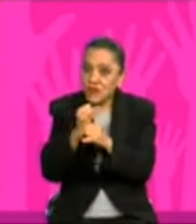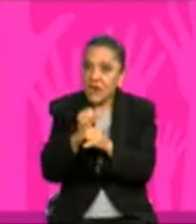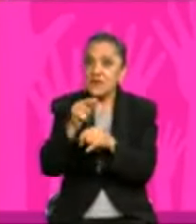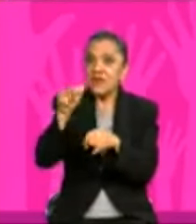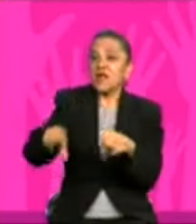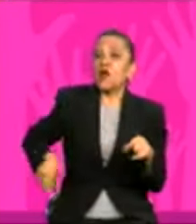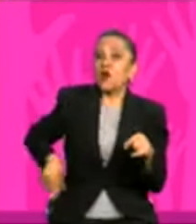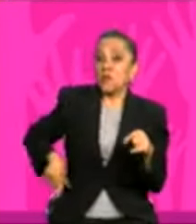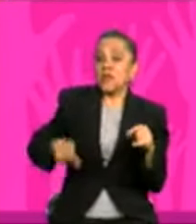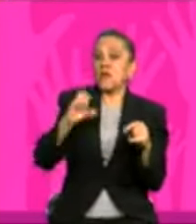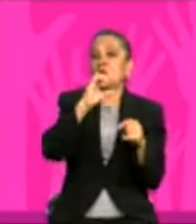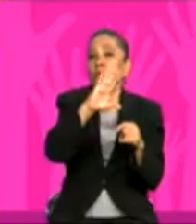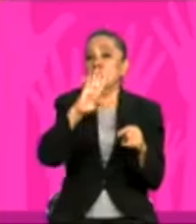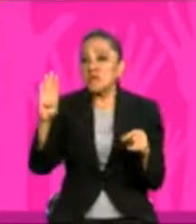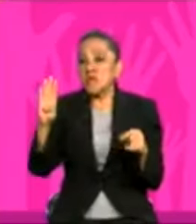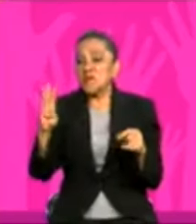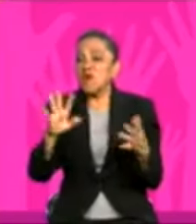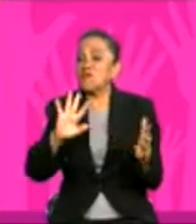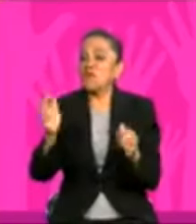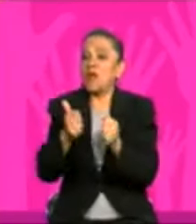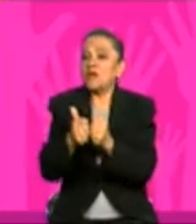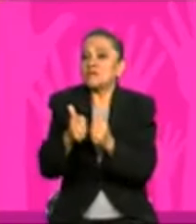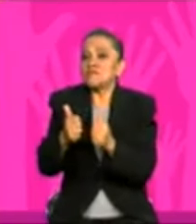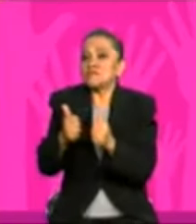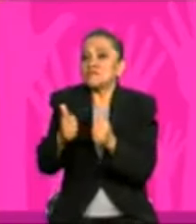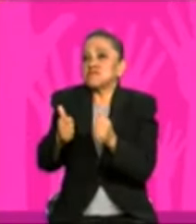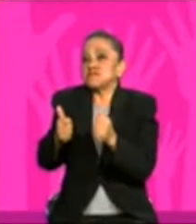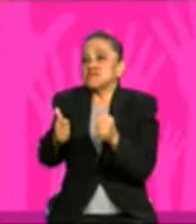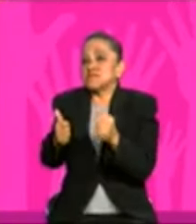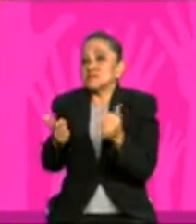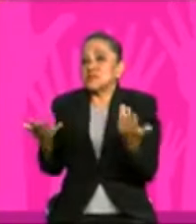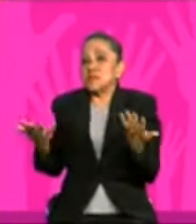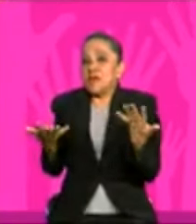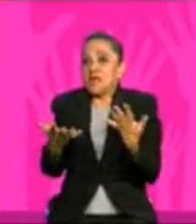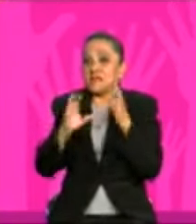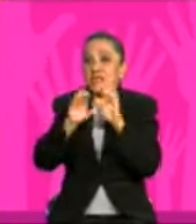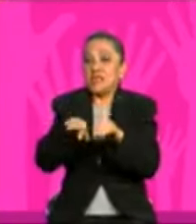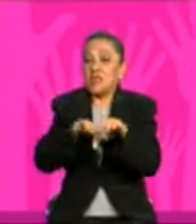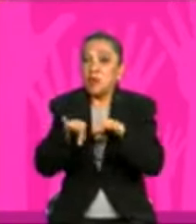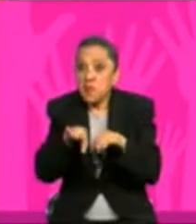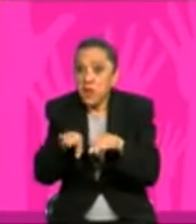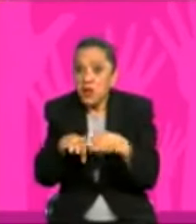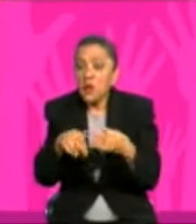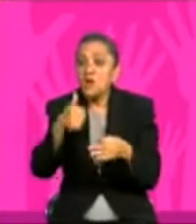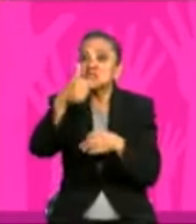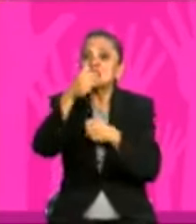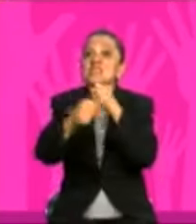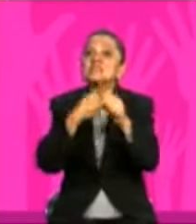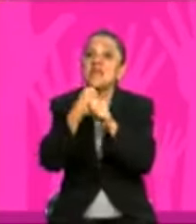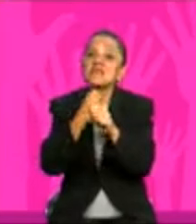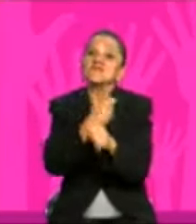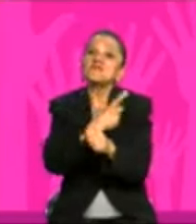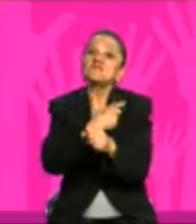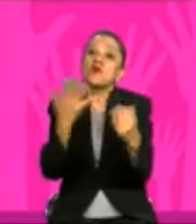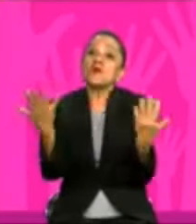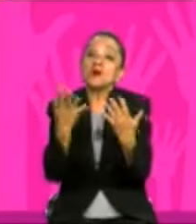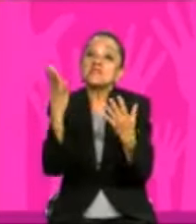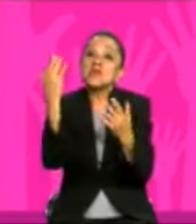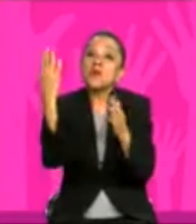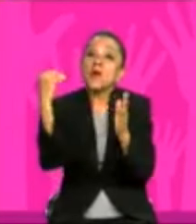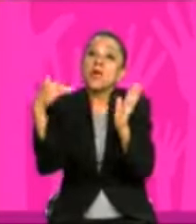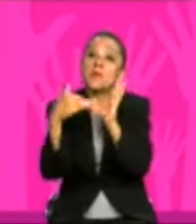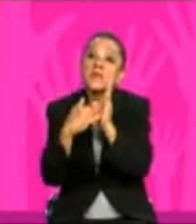de Cuauhtémoc Blanco nos ha rezagado en generación de empleos. En 6 años solo se generaron 9,000